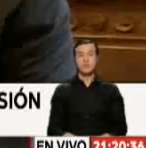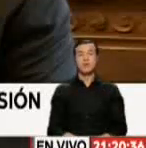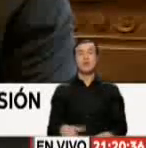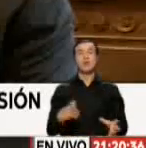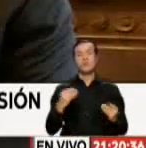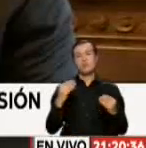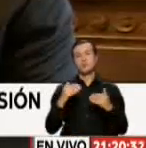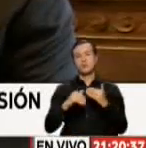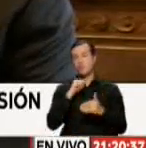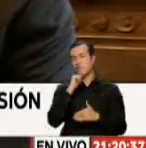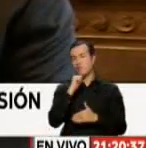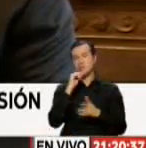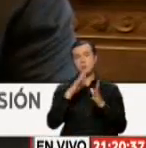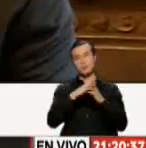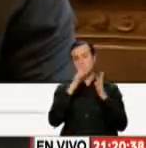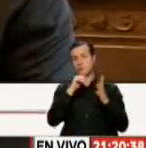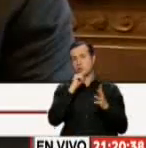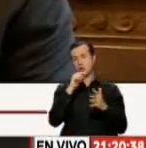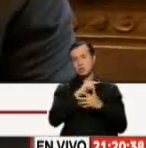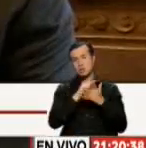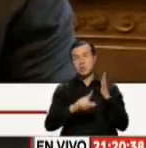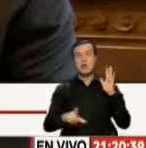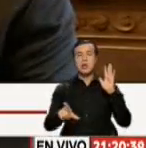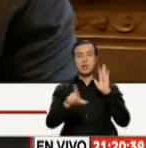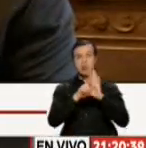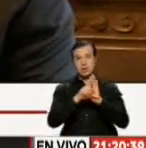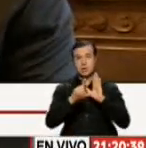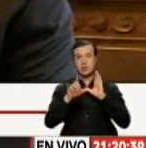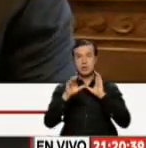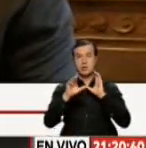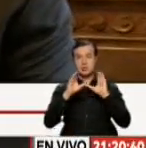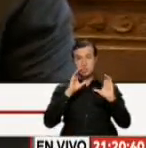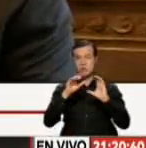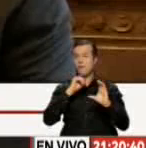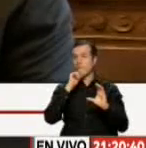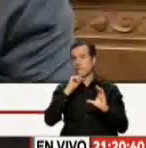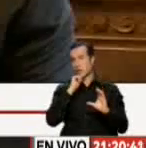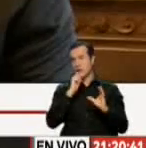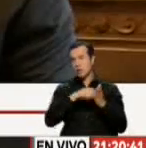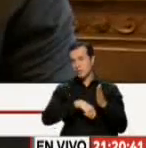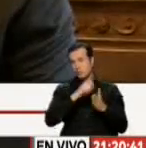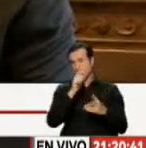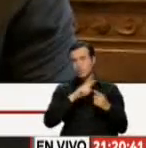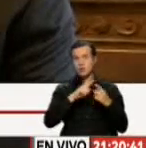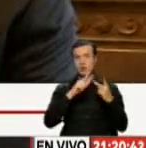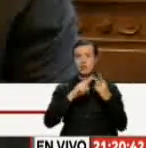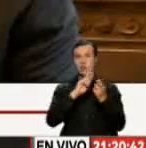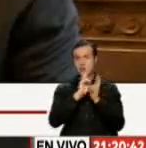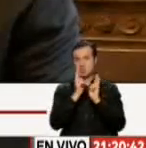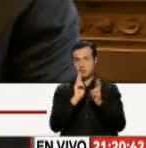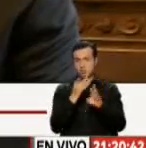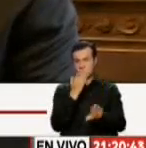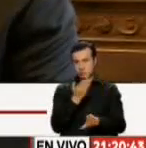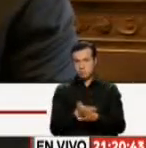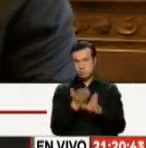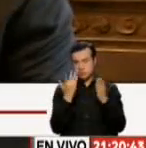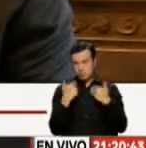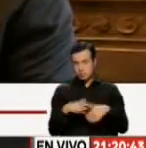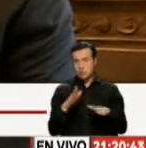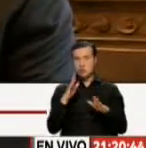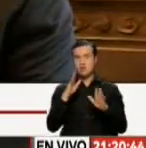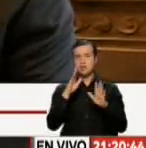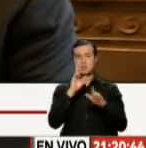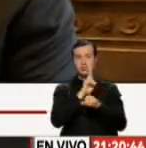todavía. Nosotros tenemos todavía pendiente la ley orgánica de comunicación, las reformas que enviamos, que suprime